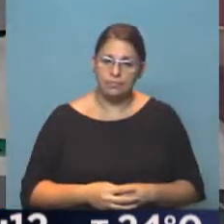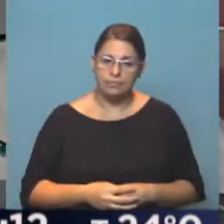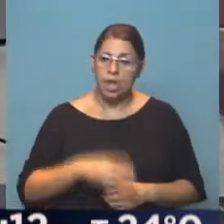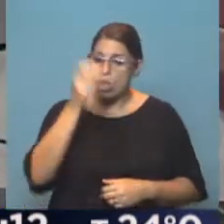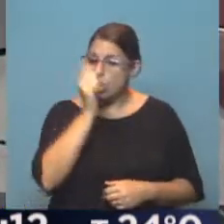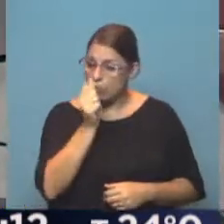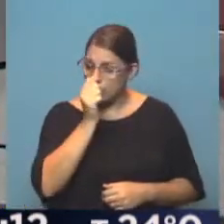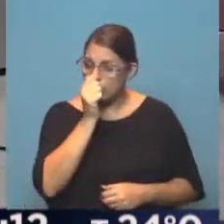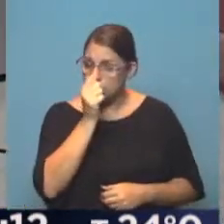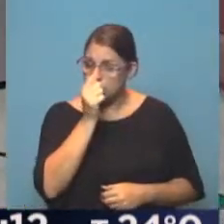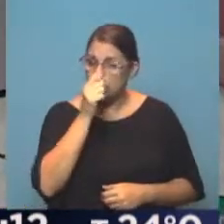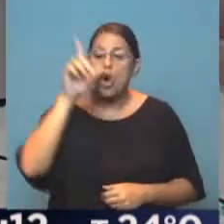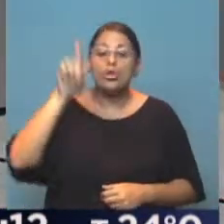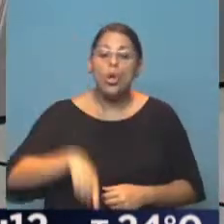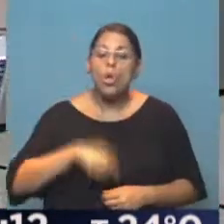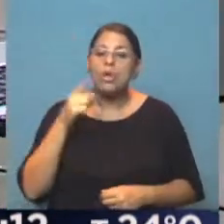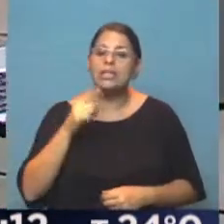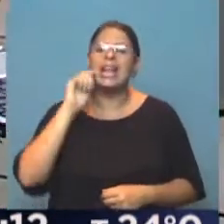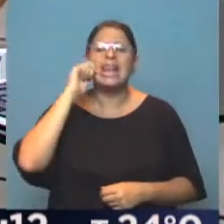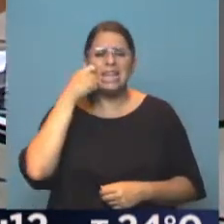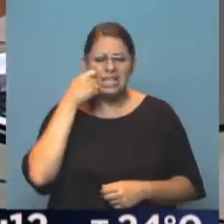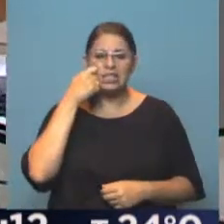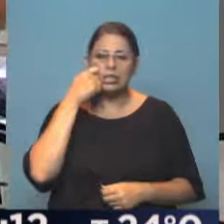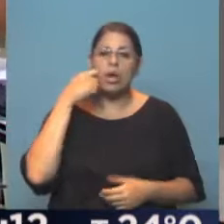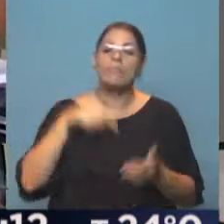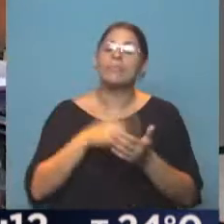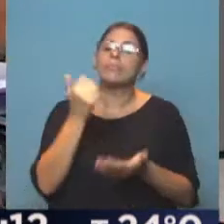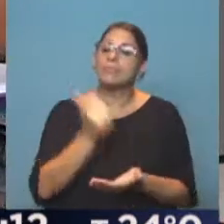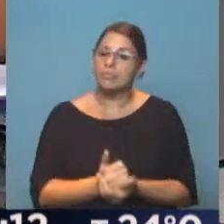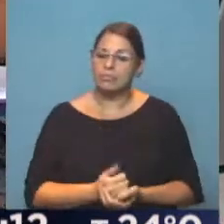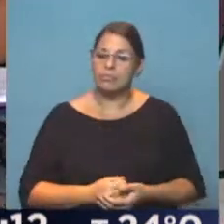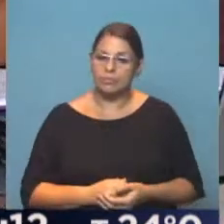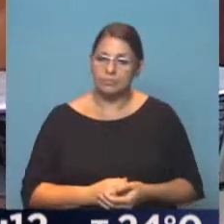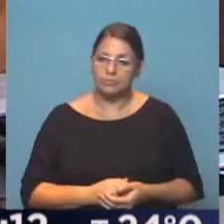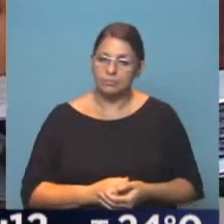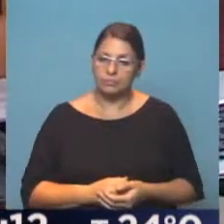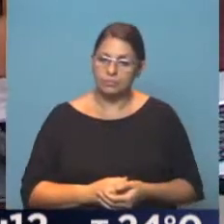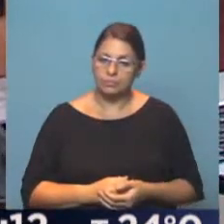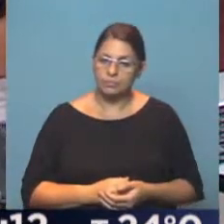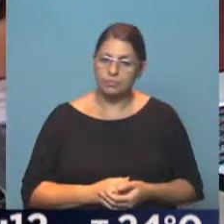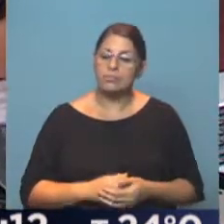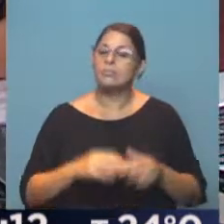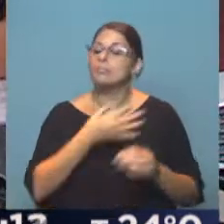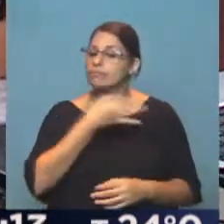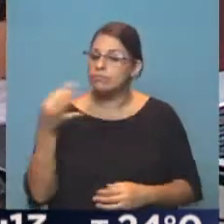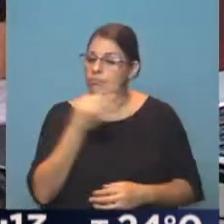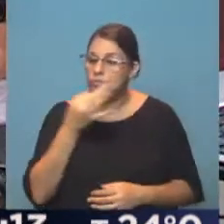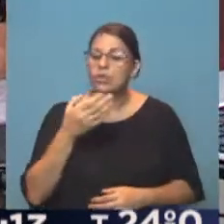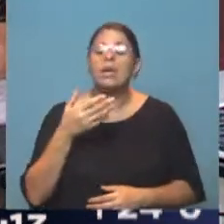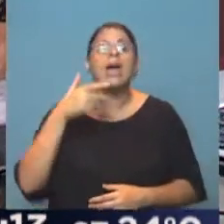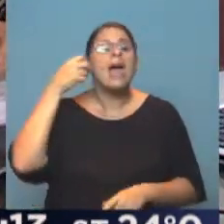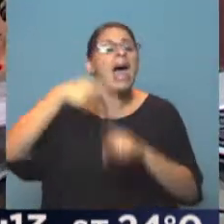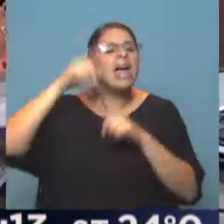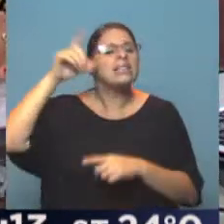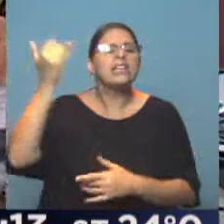Y este domingo realmente vivimos una jornada muy agradable aquí en la capital del federal, Fabiana. Así es, Axel, contanos cómo